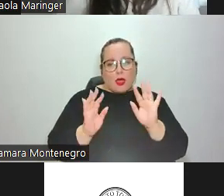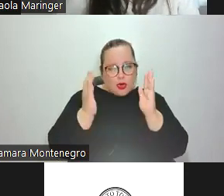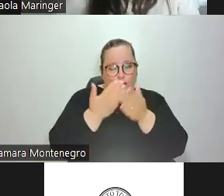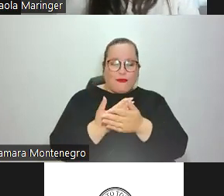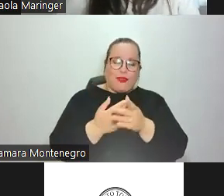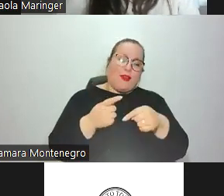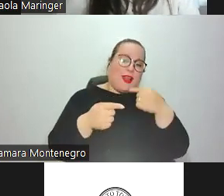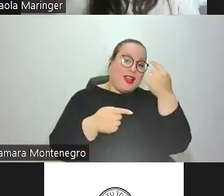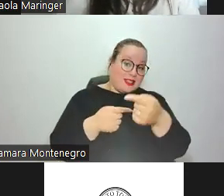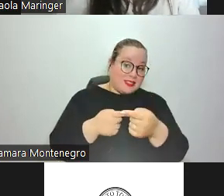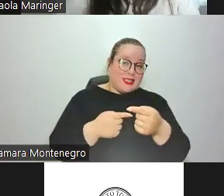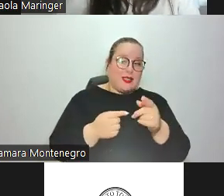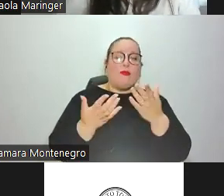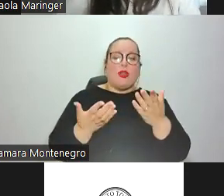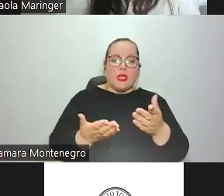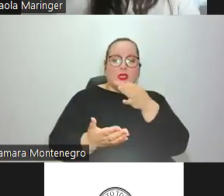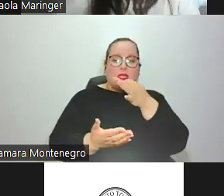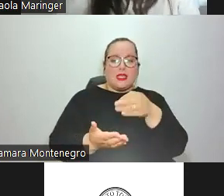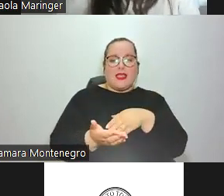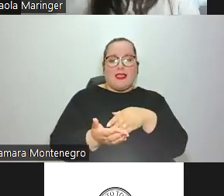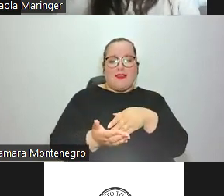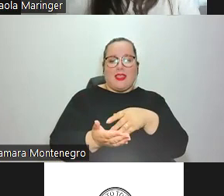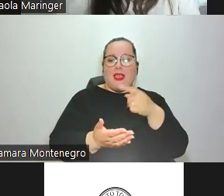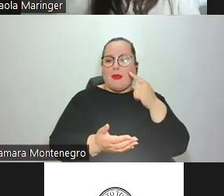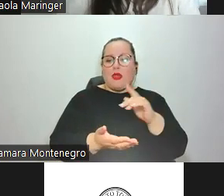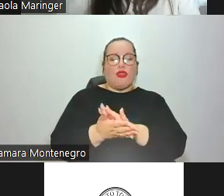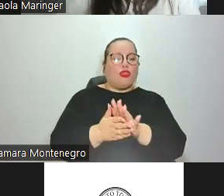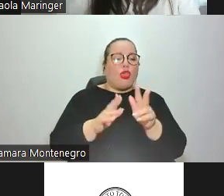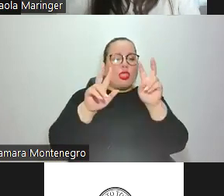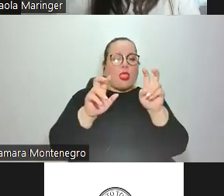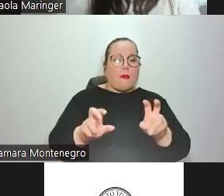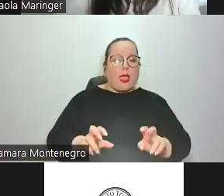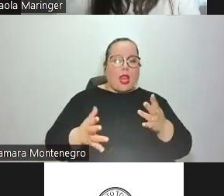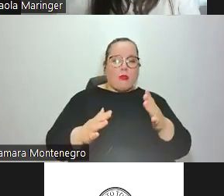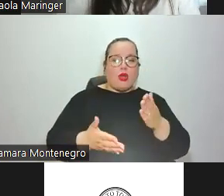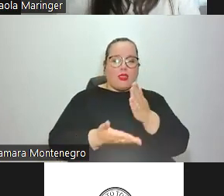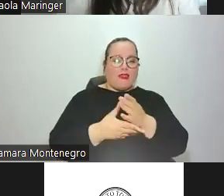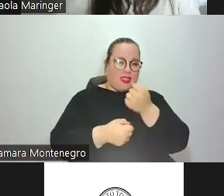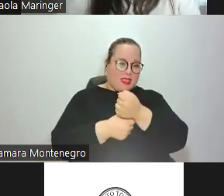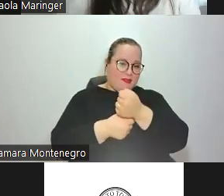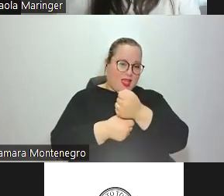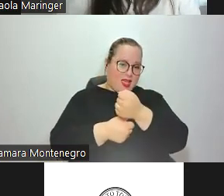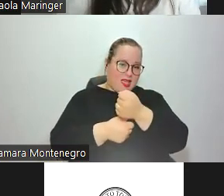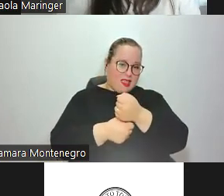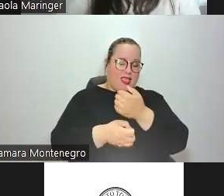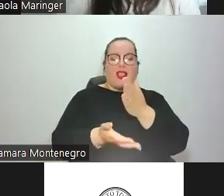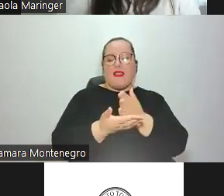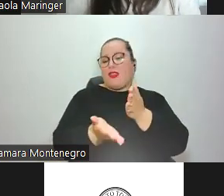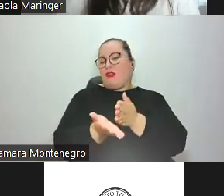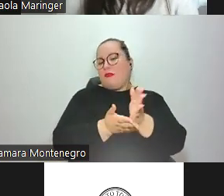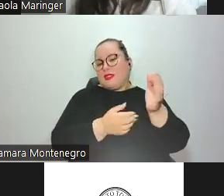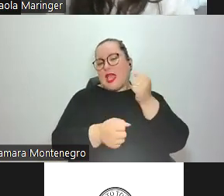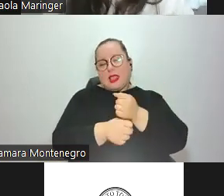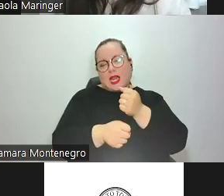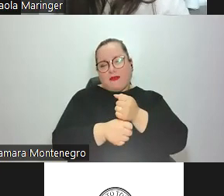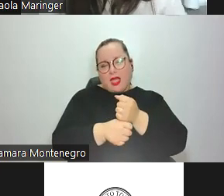oportunidades, por eso uno le dice debilidades finalmente, pero son todos aquellos temas que uno debiera trabajar, ¿cierto? Que debiera empezar a